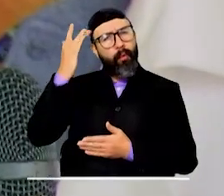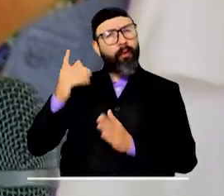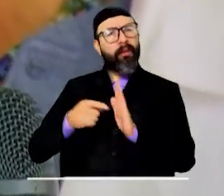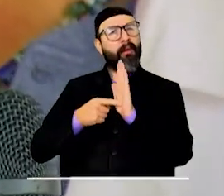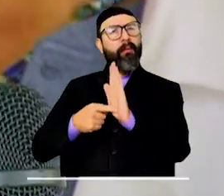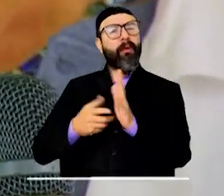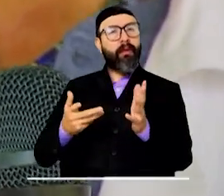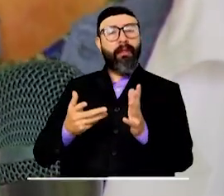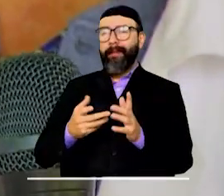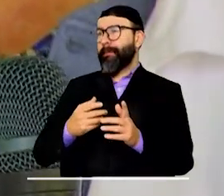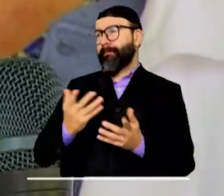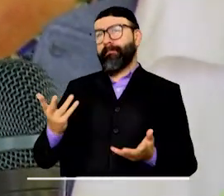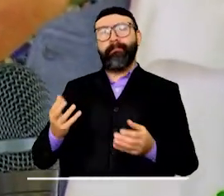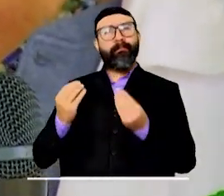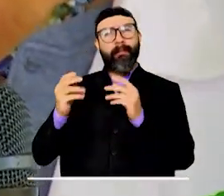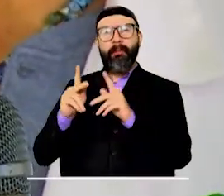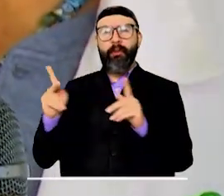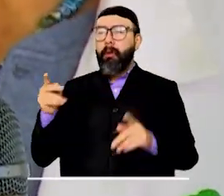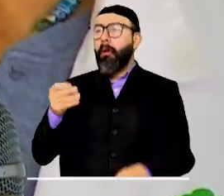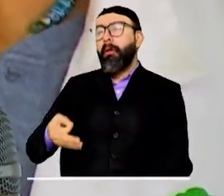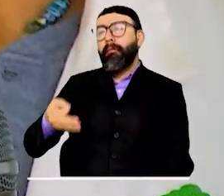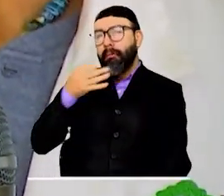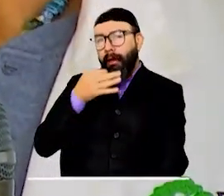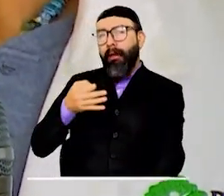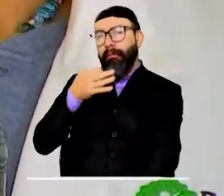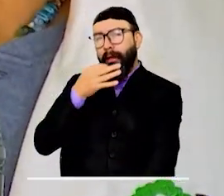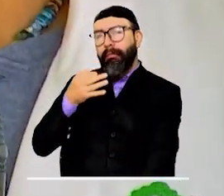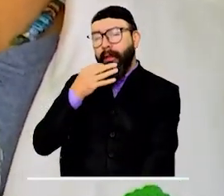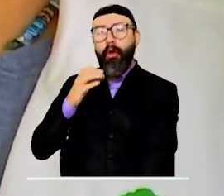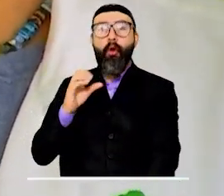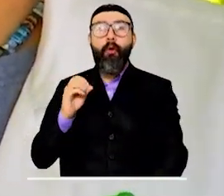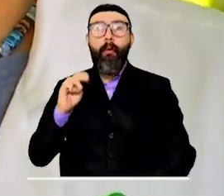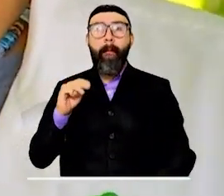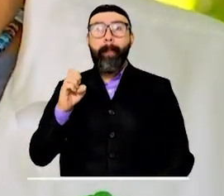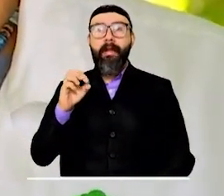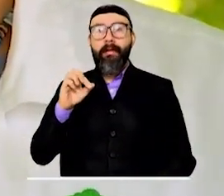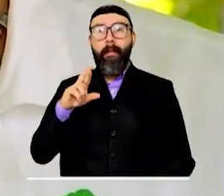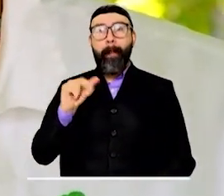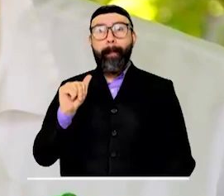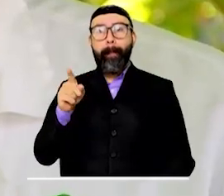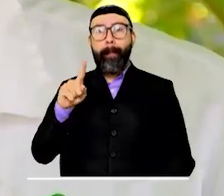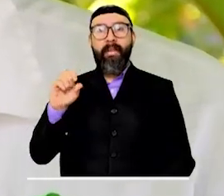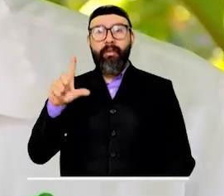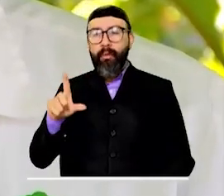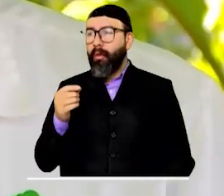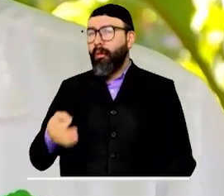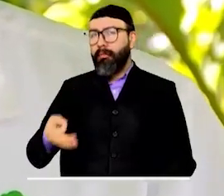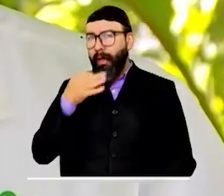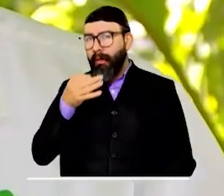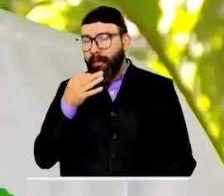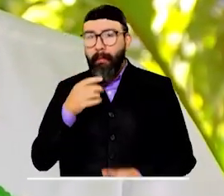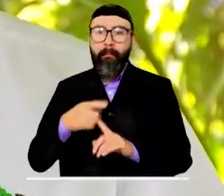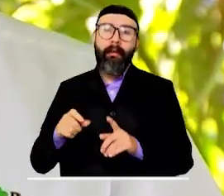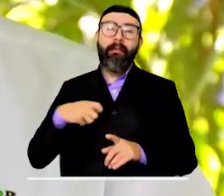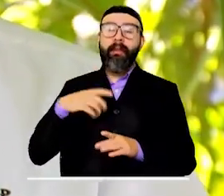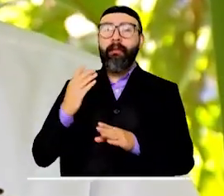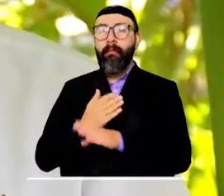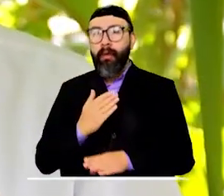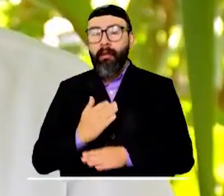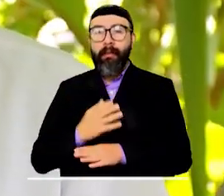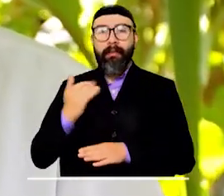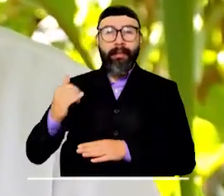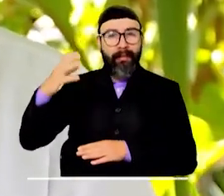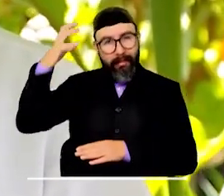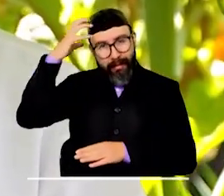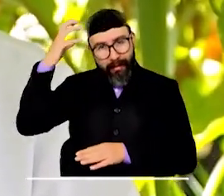ver personas que toman omeprazol y están presentando problemas cerebrales, sexuales,